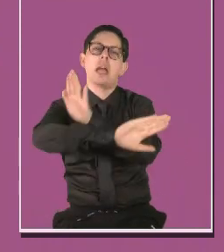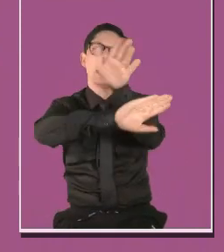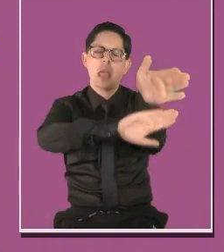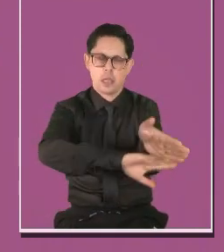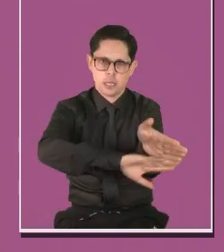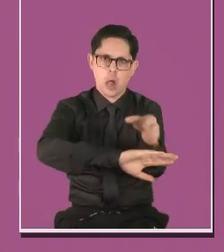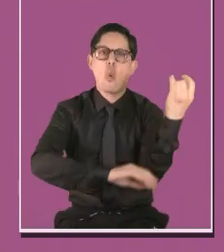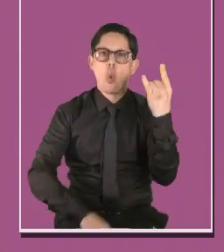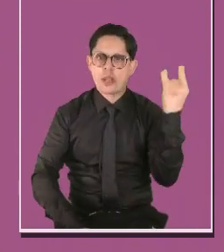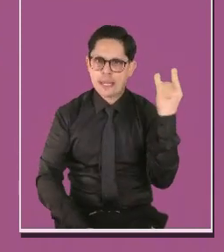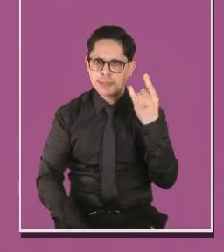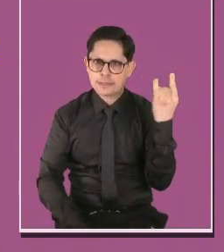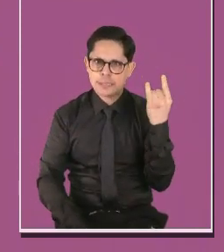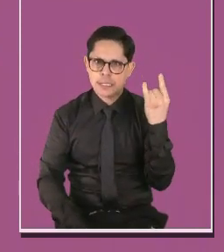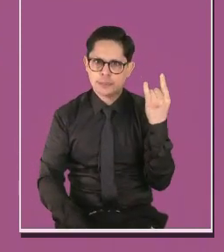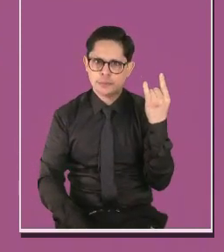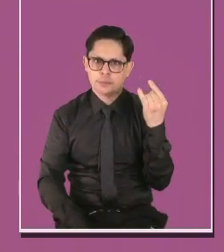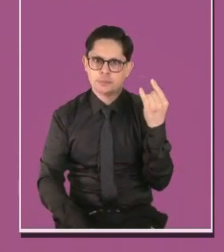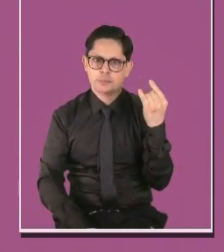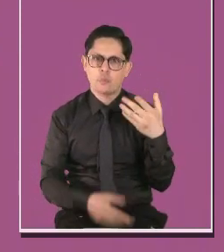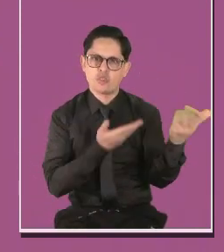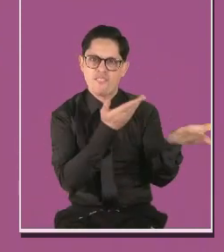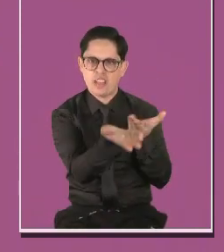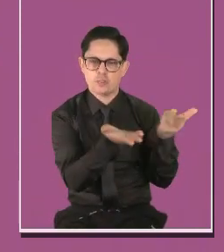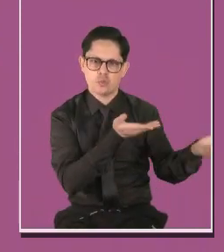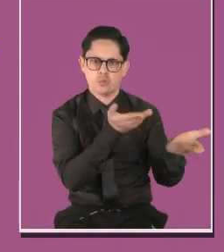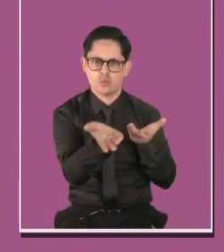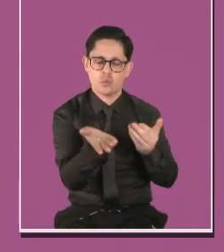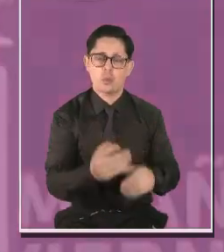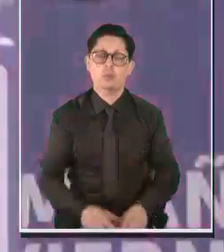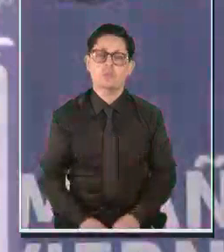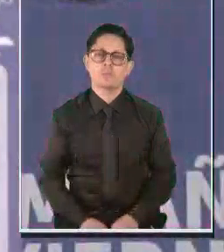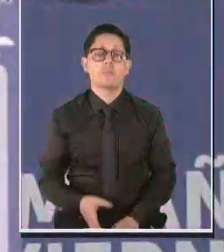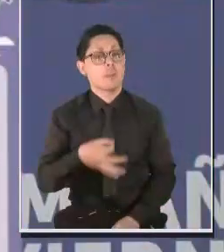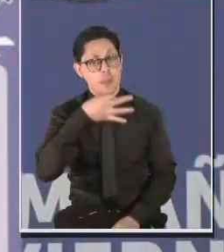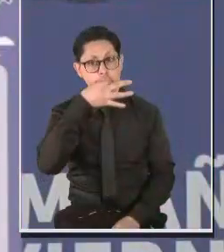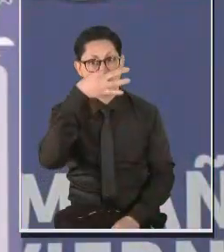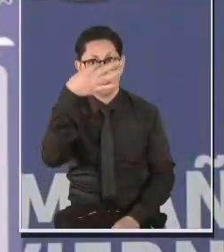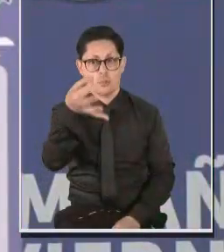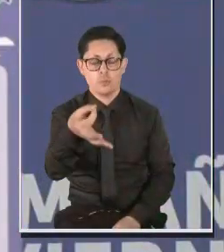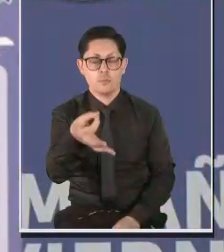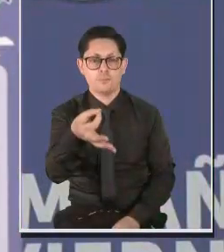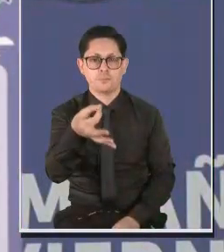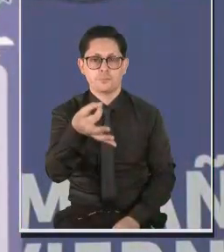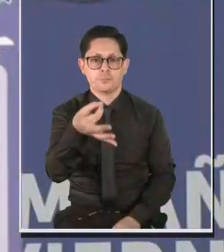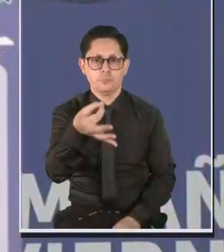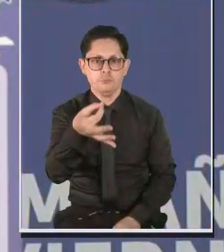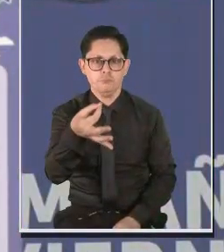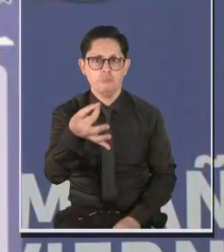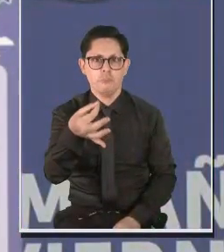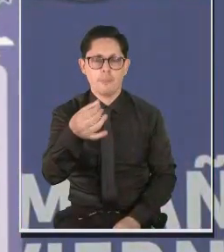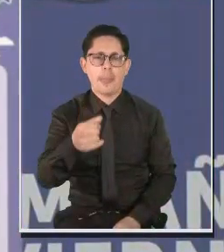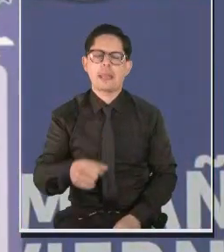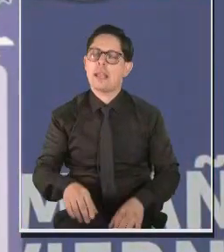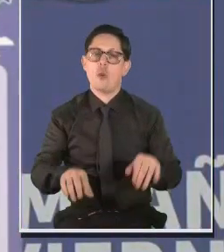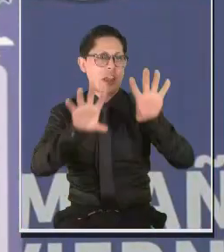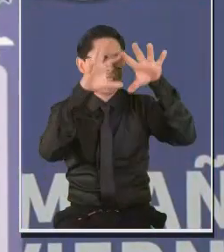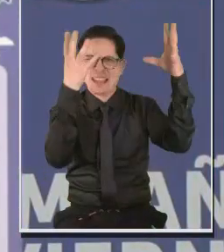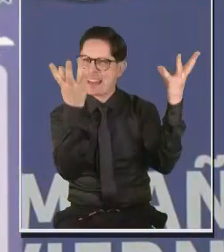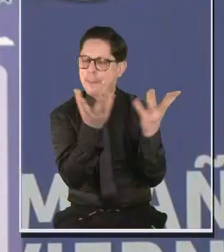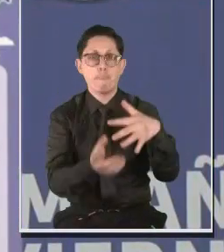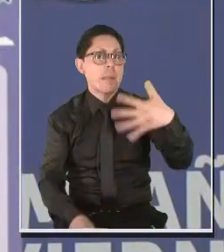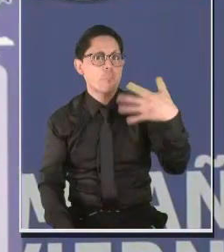un servicio de urgencia en este sentido les hemos dicho que en general lo más importante